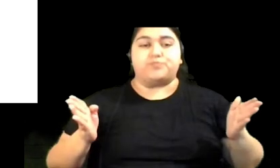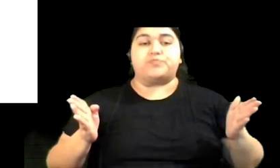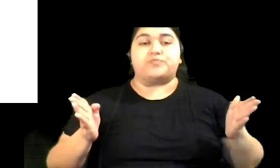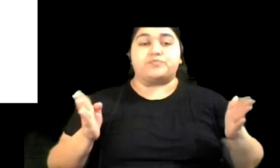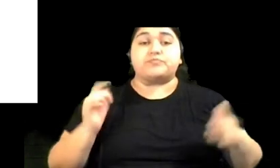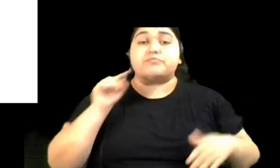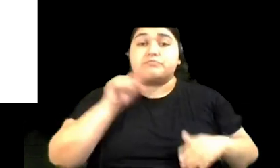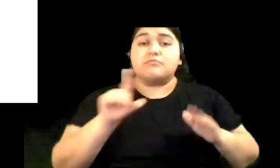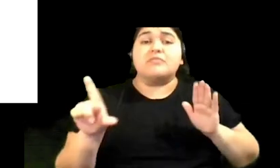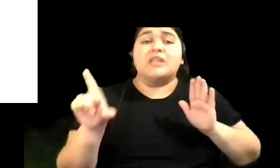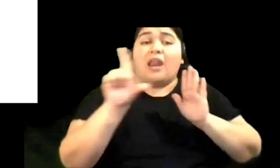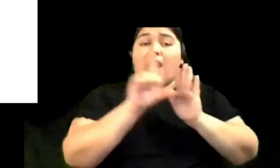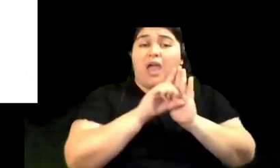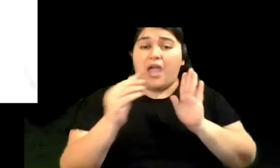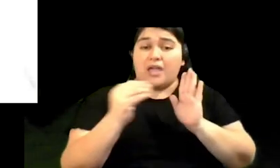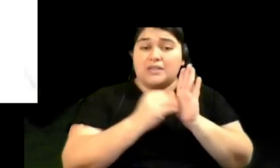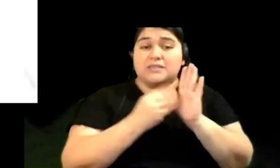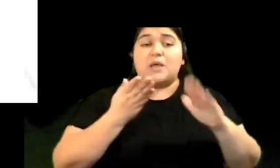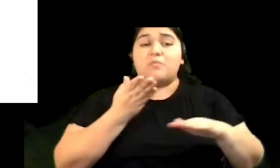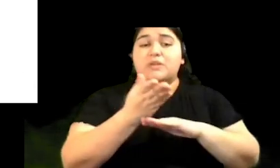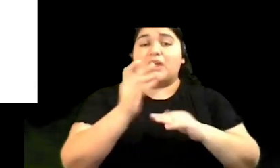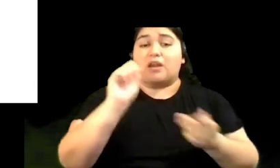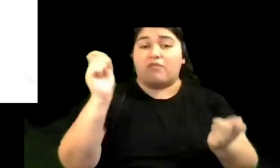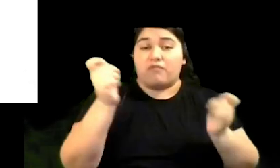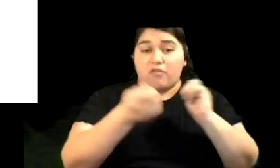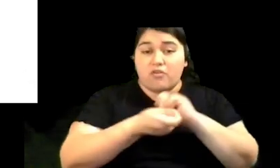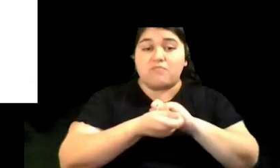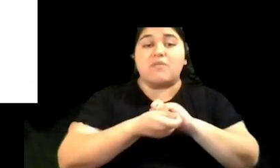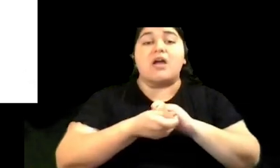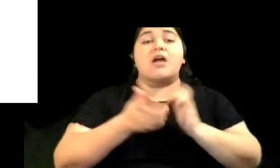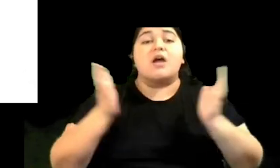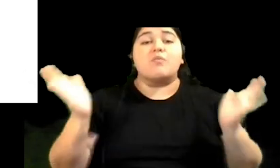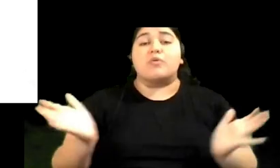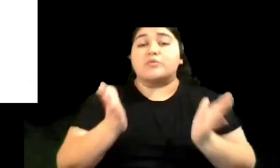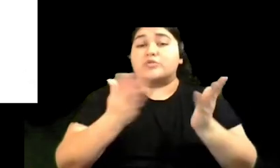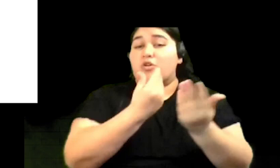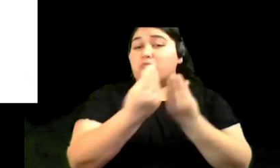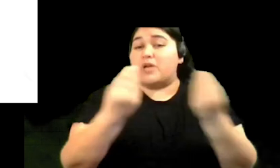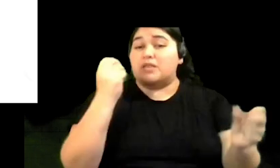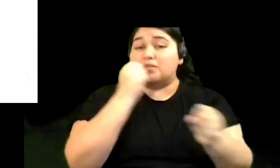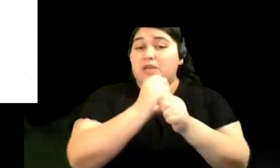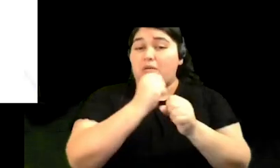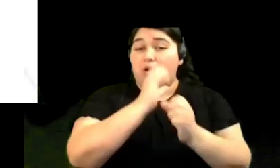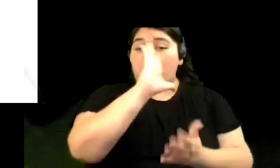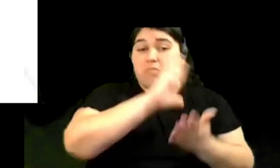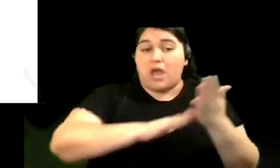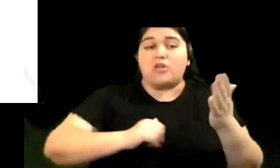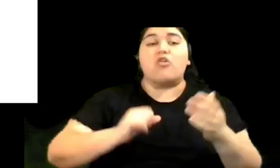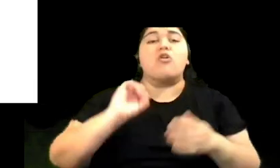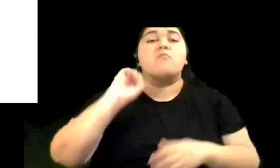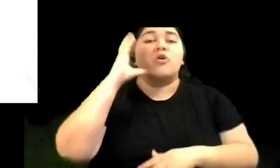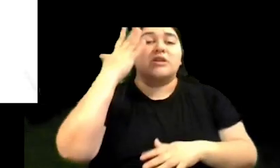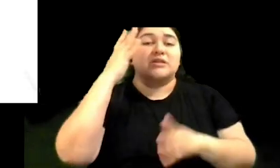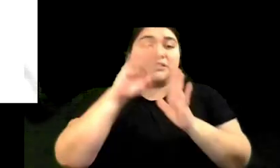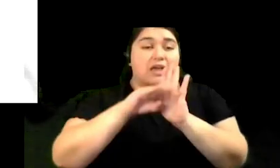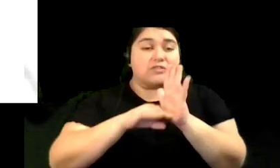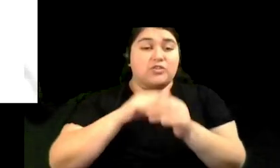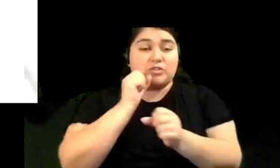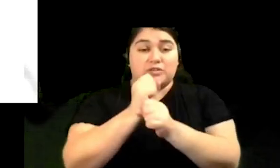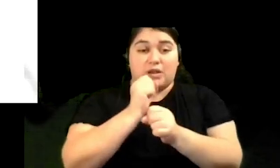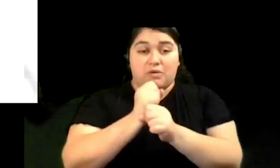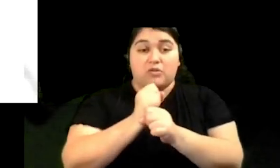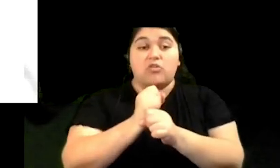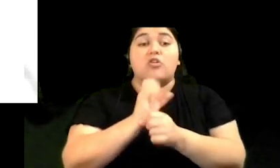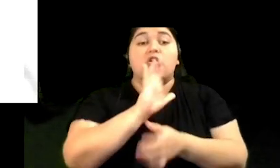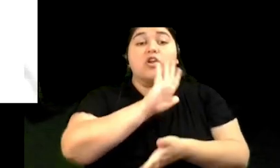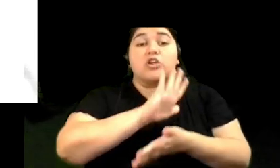ley la reforma del Estado, la promoción del empleo registrado y modernización laboral, y se crea el régimen de